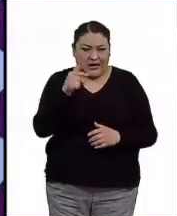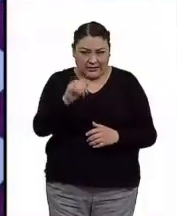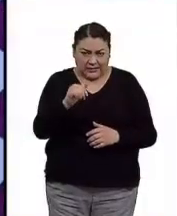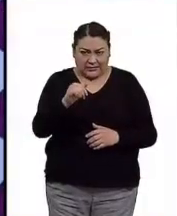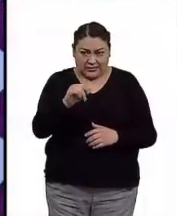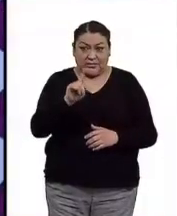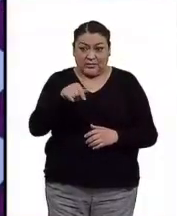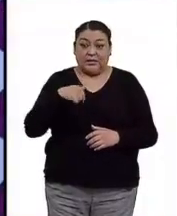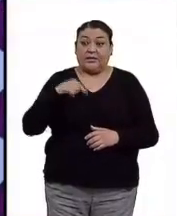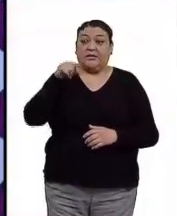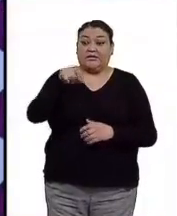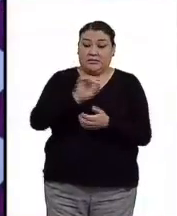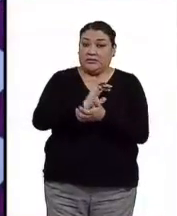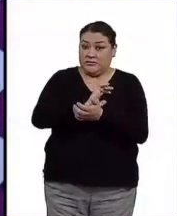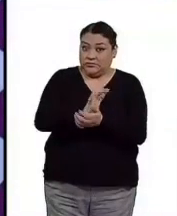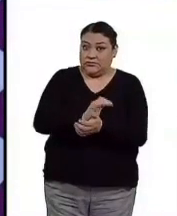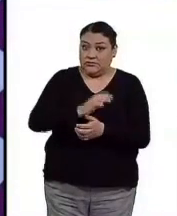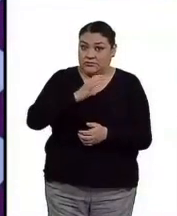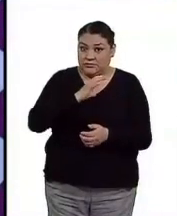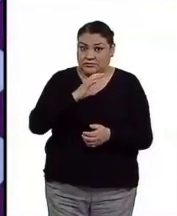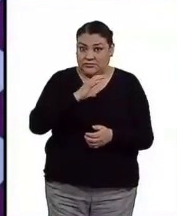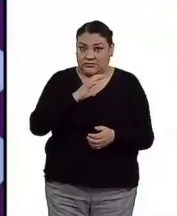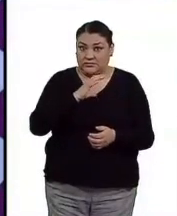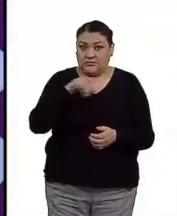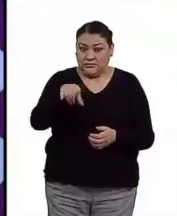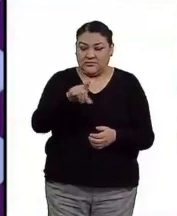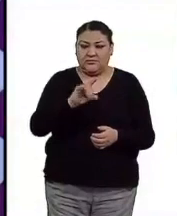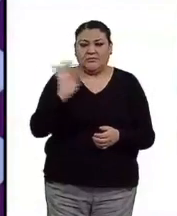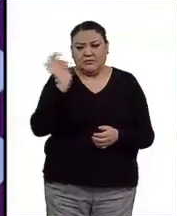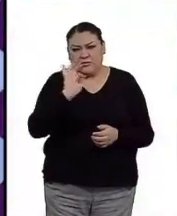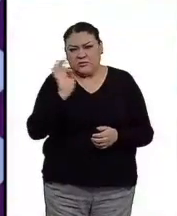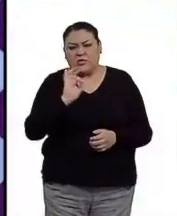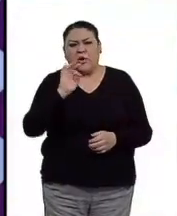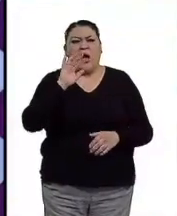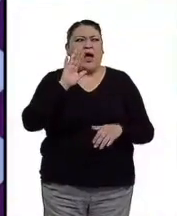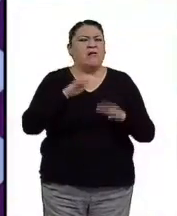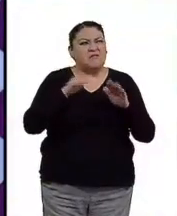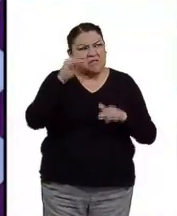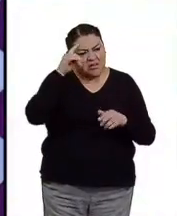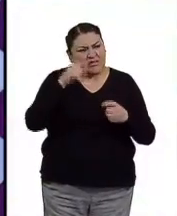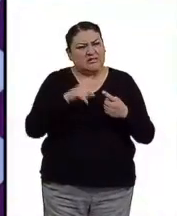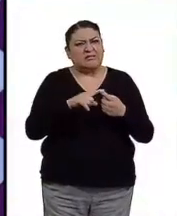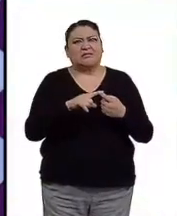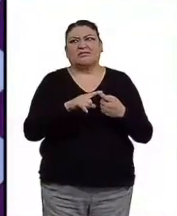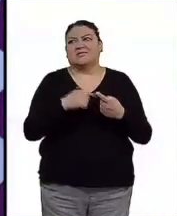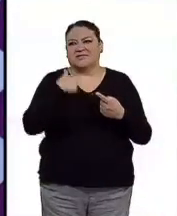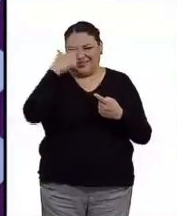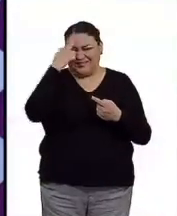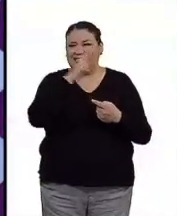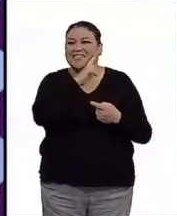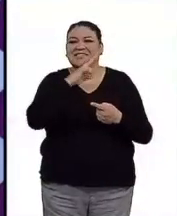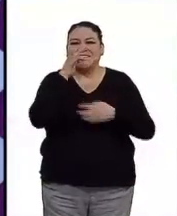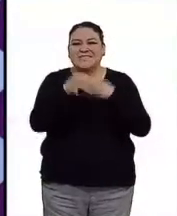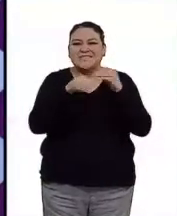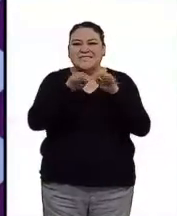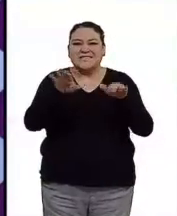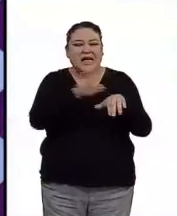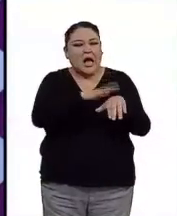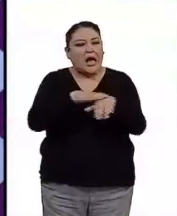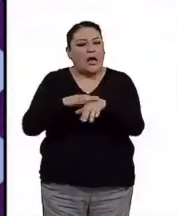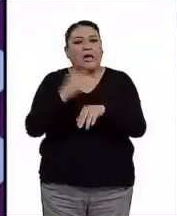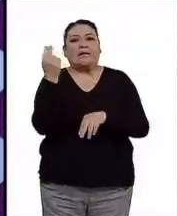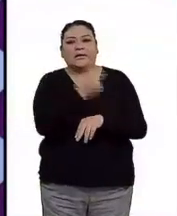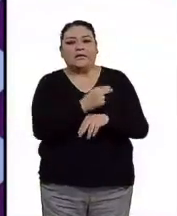de discriminación, salvo que quieran un perfil, ¿no? No sé, típico anuncio de se solicita, ¿no? Con